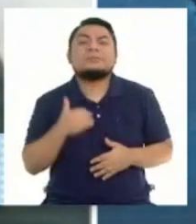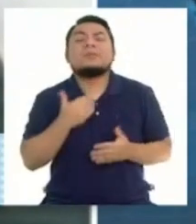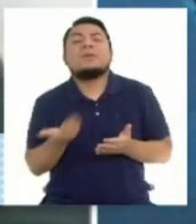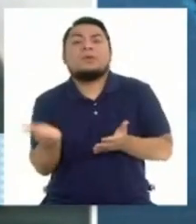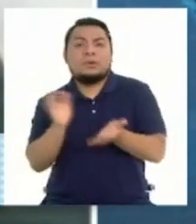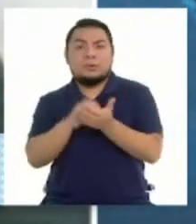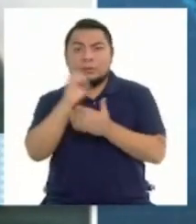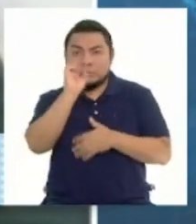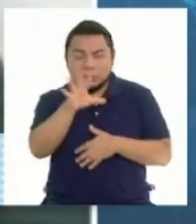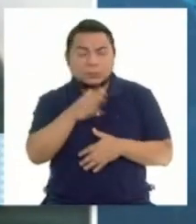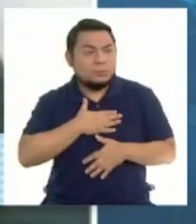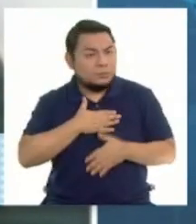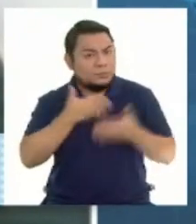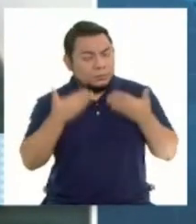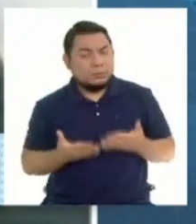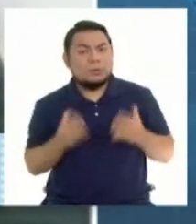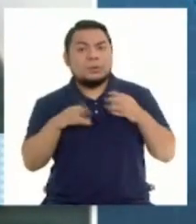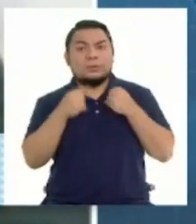nosotros